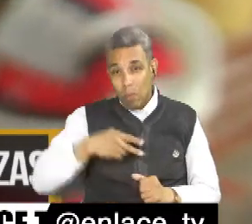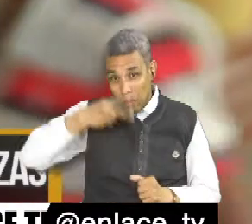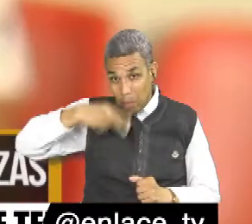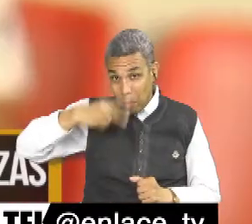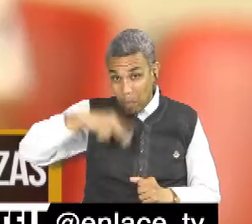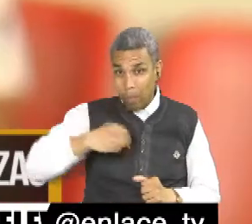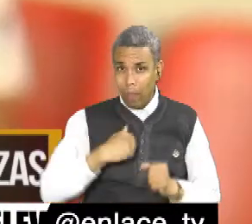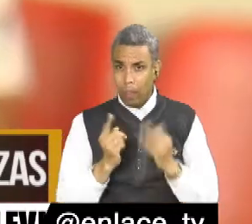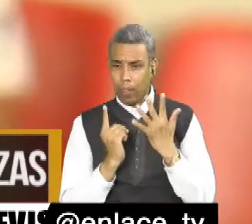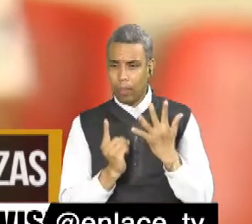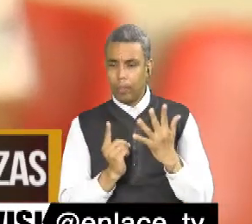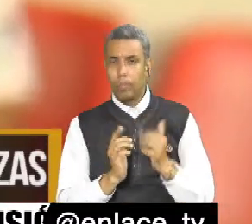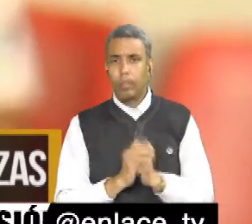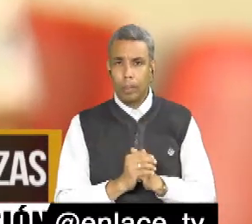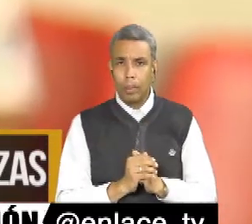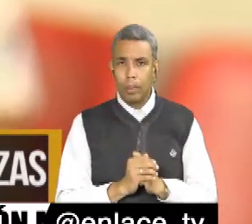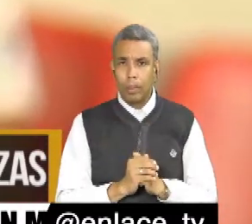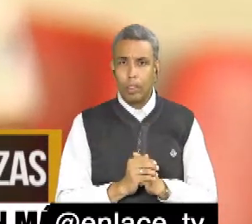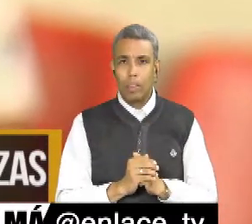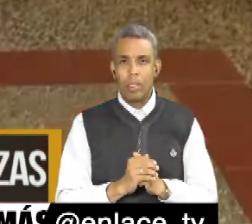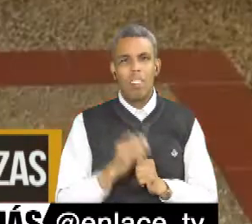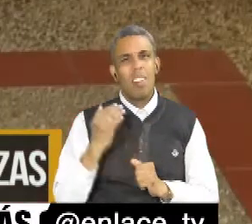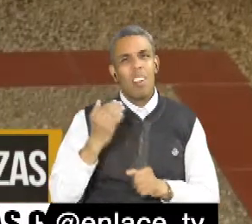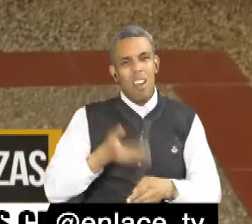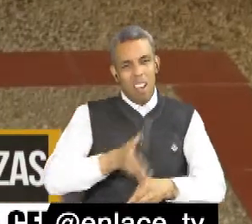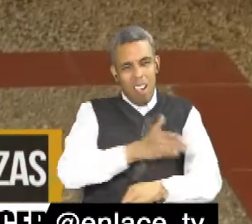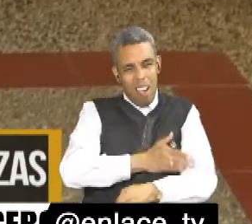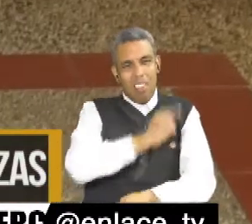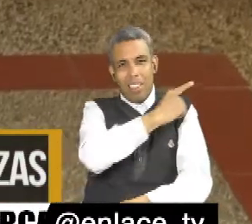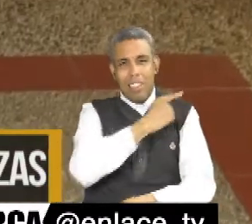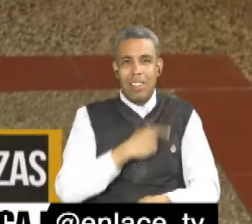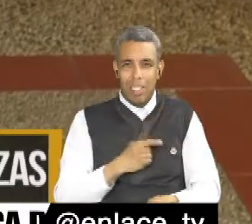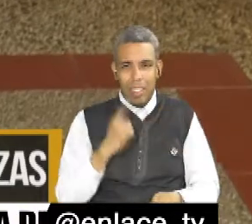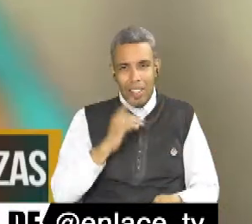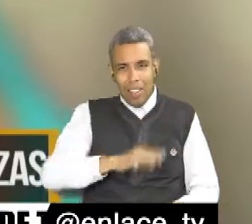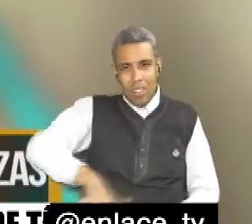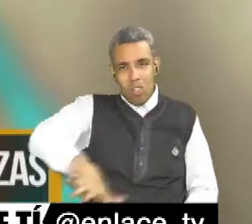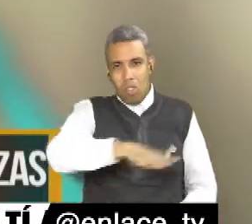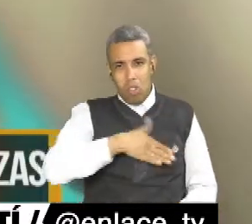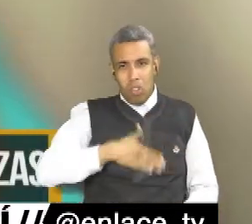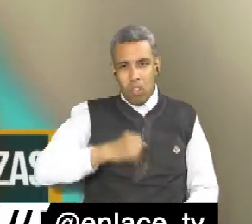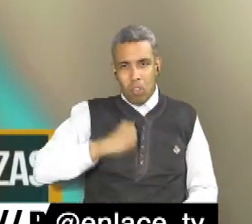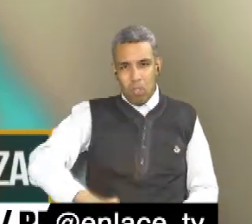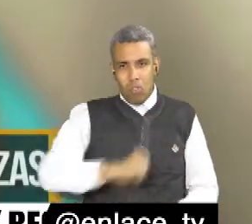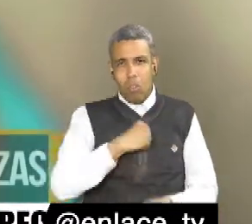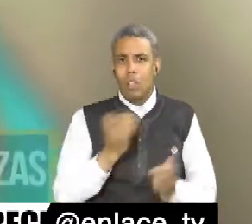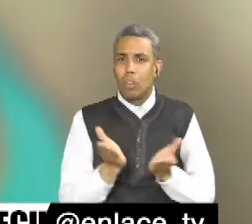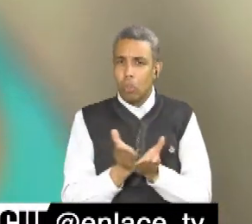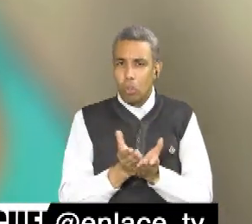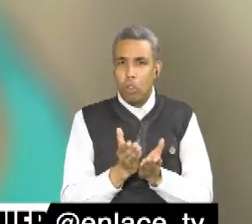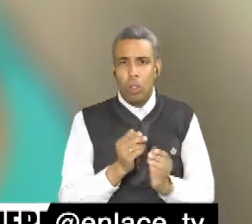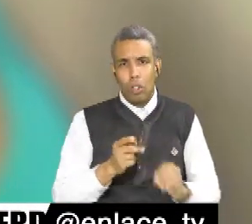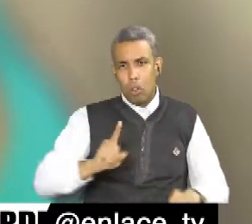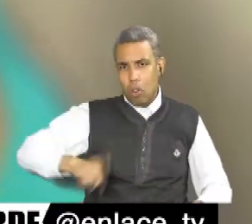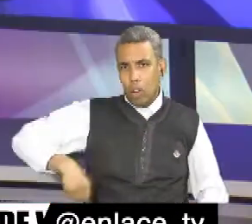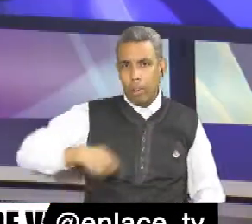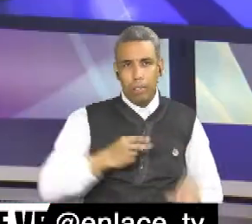edad de esa familia tuvieron que ser retirados de la escuela donde recibían clases y huir junto con sus padres de la violencia.